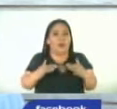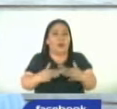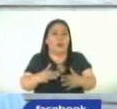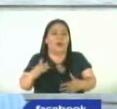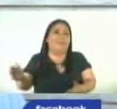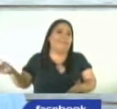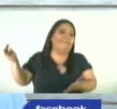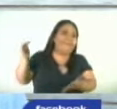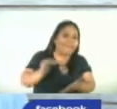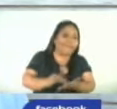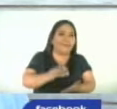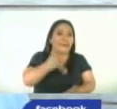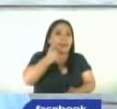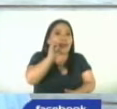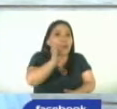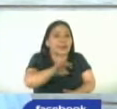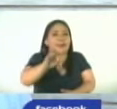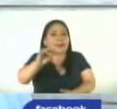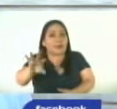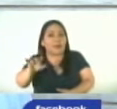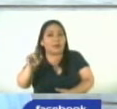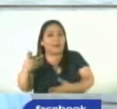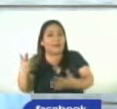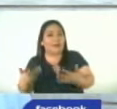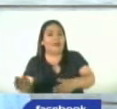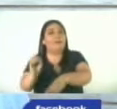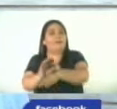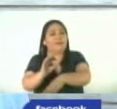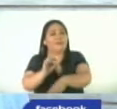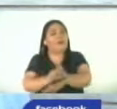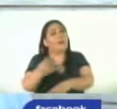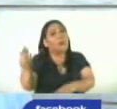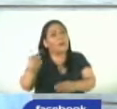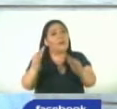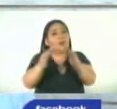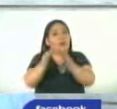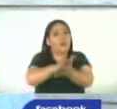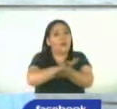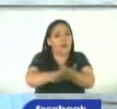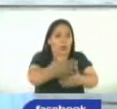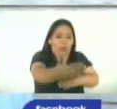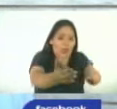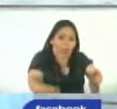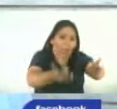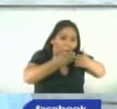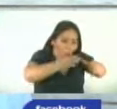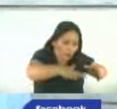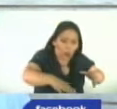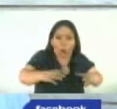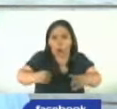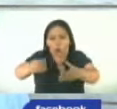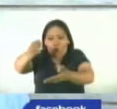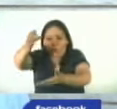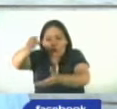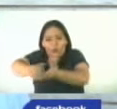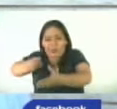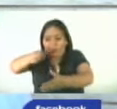insistir o reiterar en las recomendaciones, hay que limpiar, ¿verdad?, pilas, barriles y cualquier depósito que